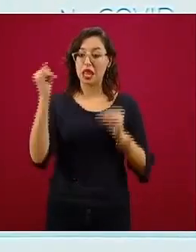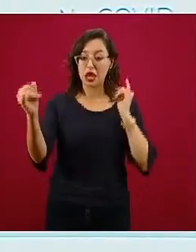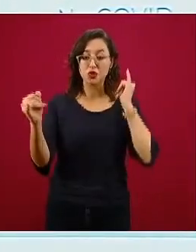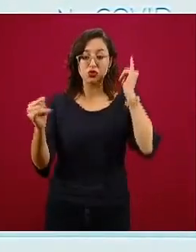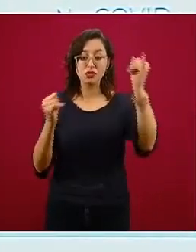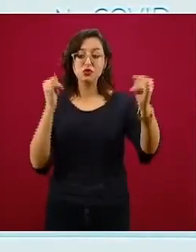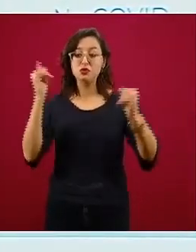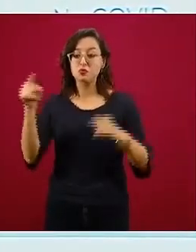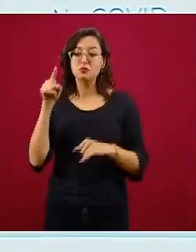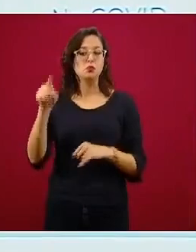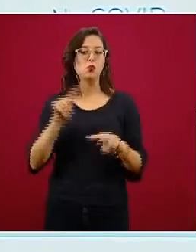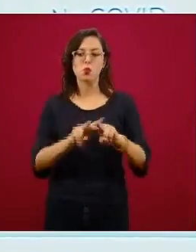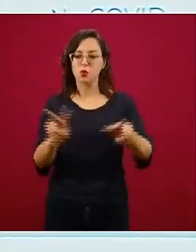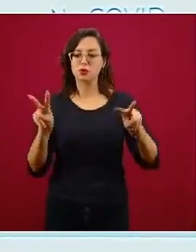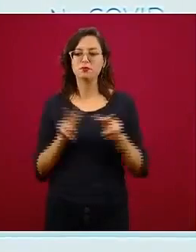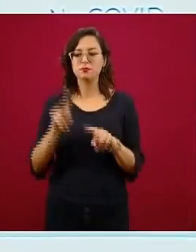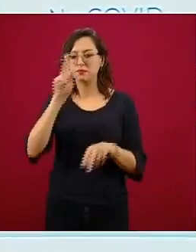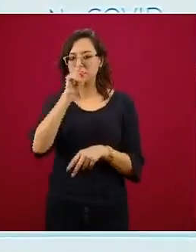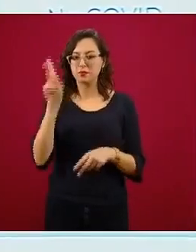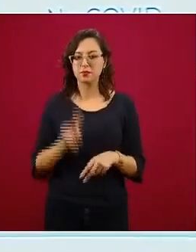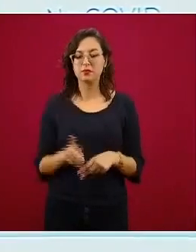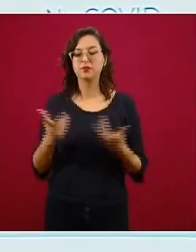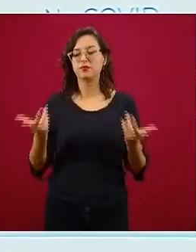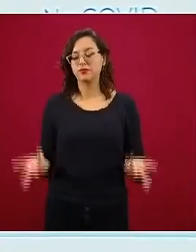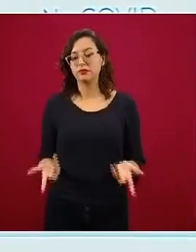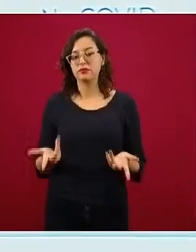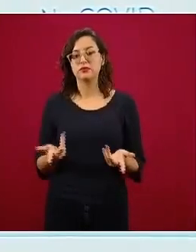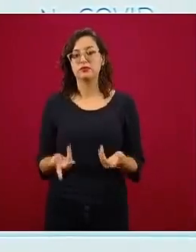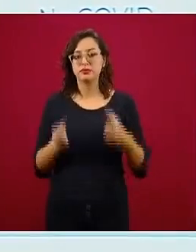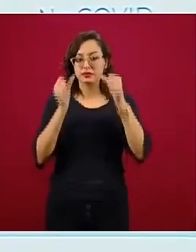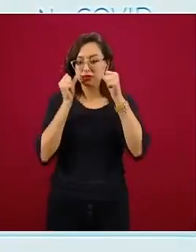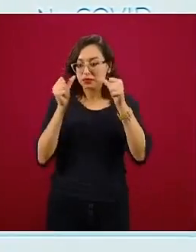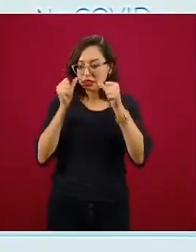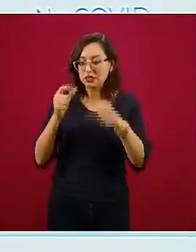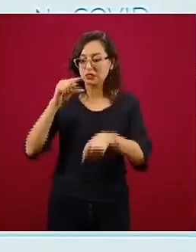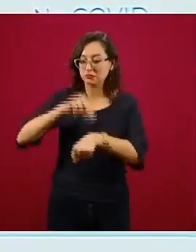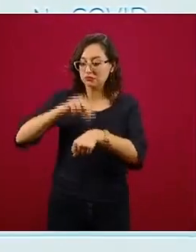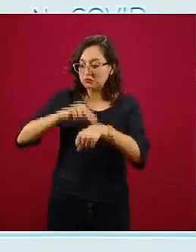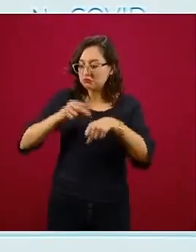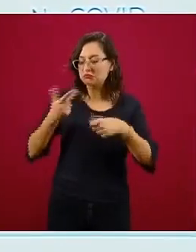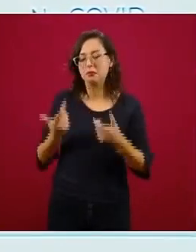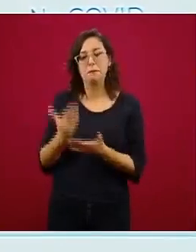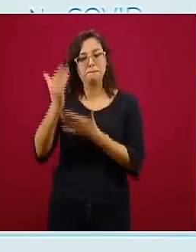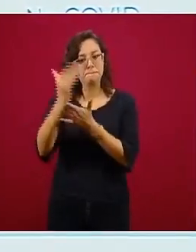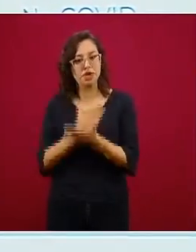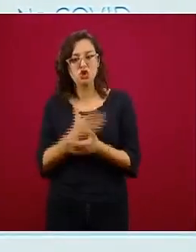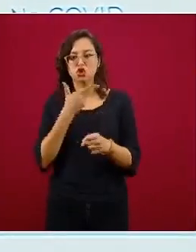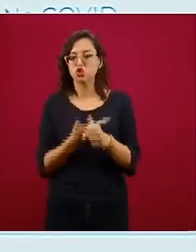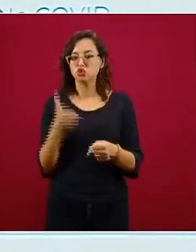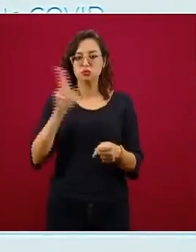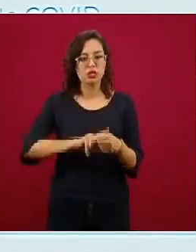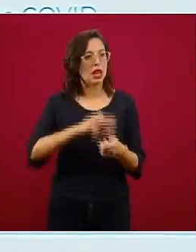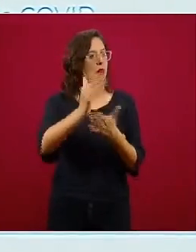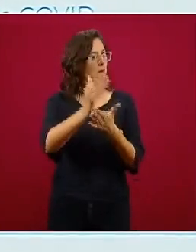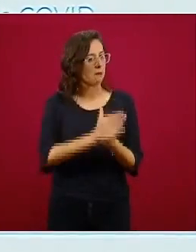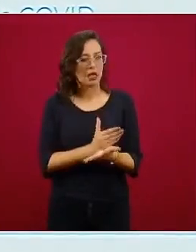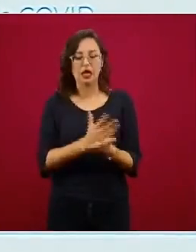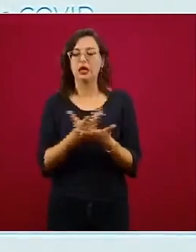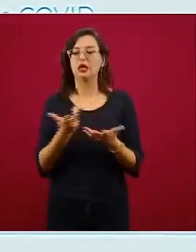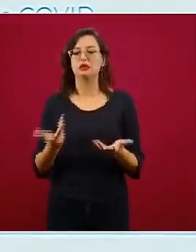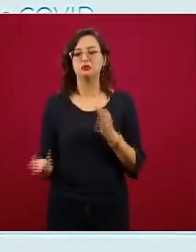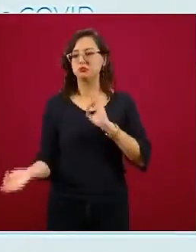que son mucho más vulnerables, tienen menos recursos para la atención, tienen menos centros